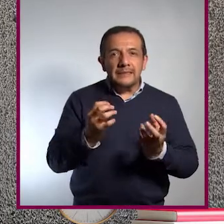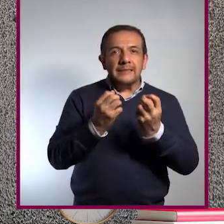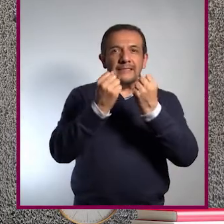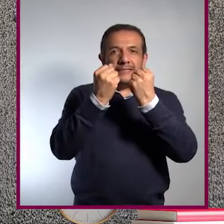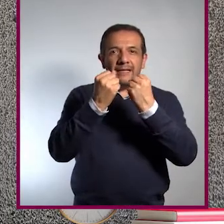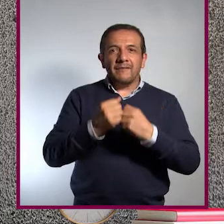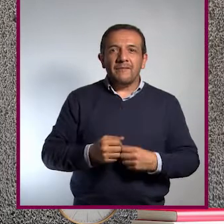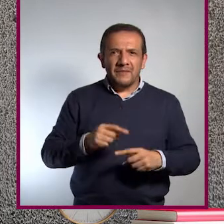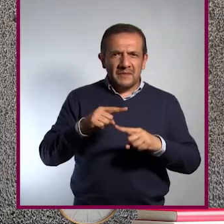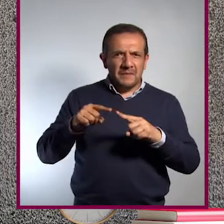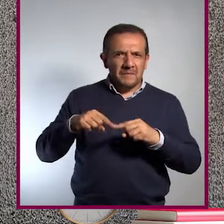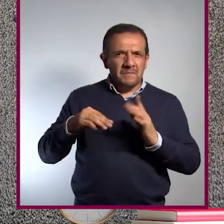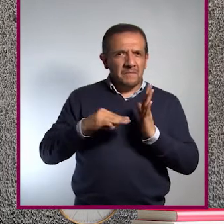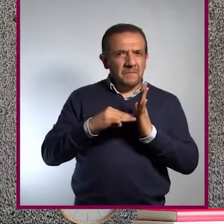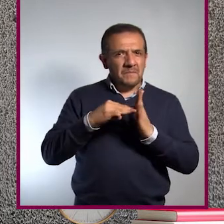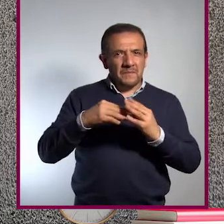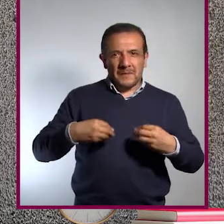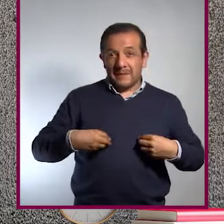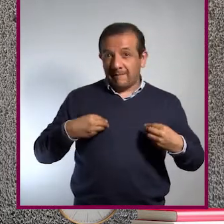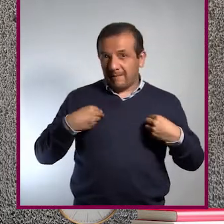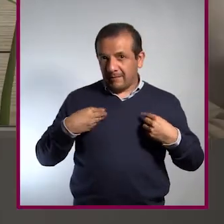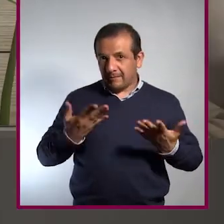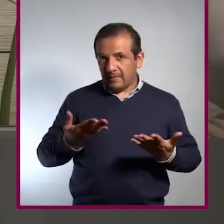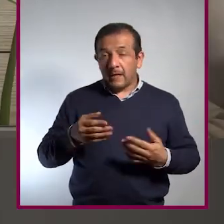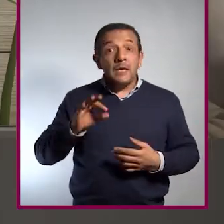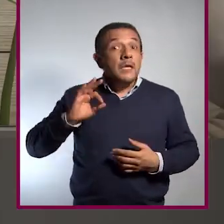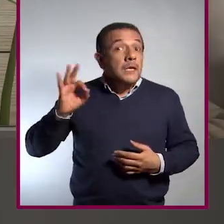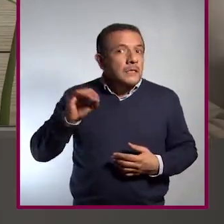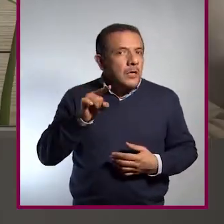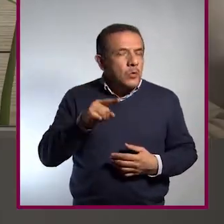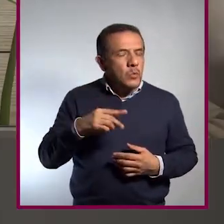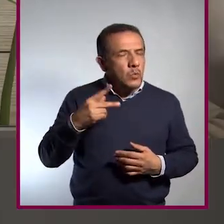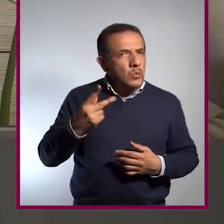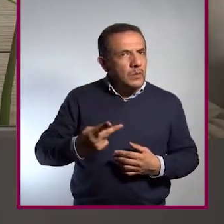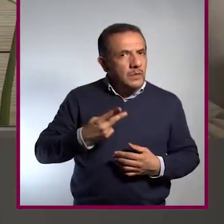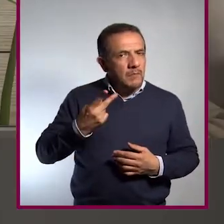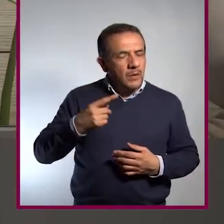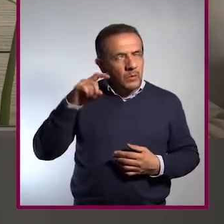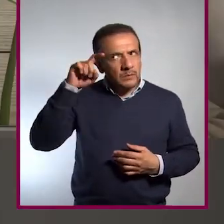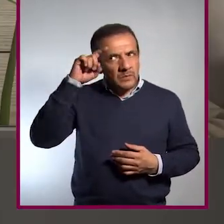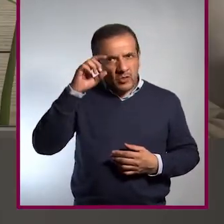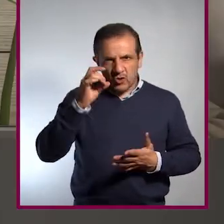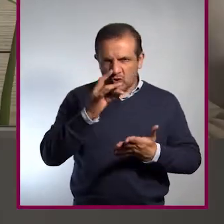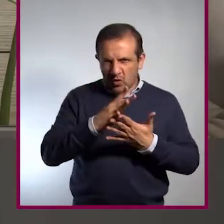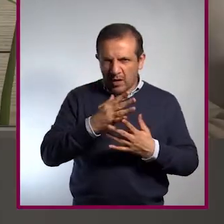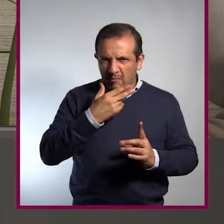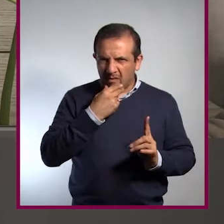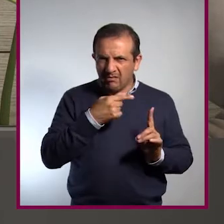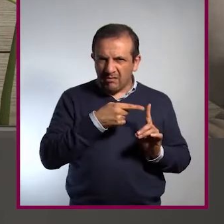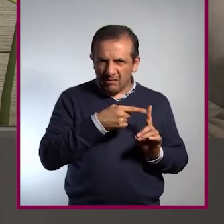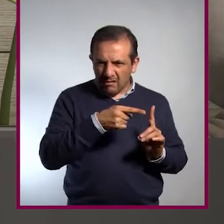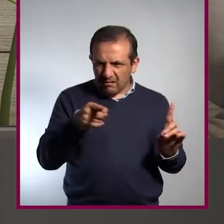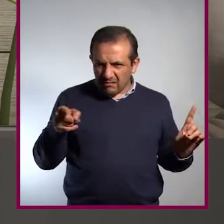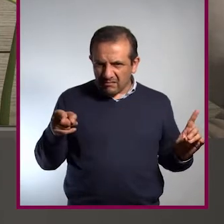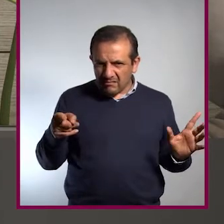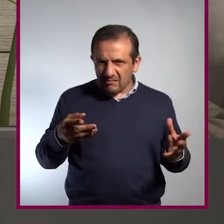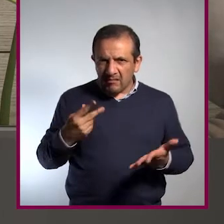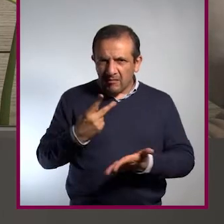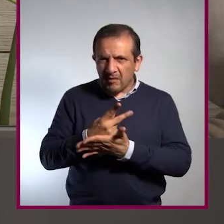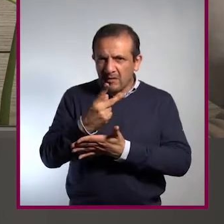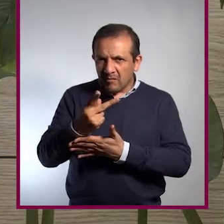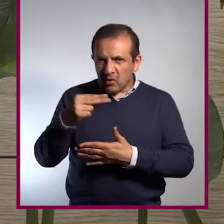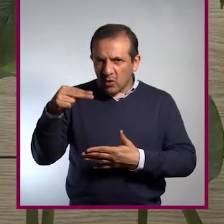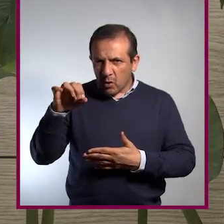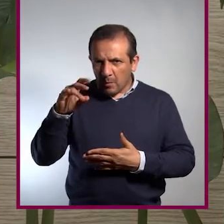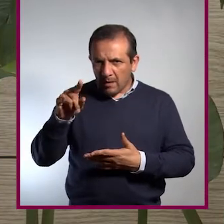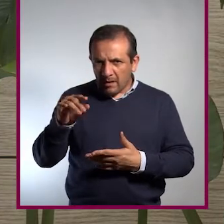medicamento, salvando millones de vidas. Y tal vez te estás preguntando, ¿únicamente hombres han recibido un Nobel de